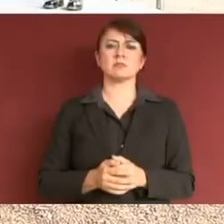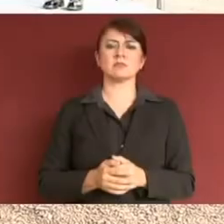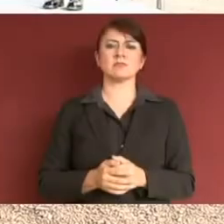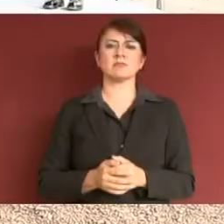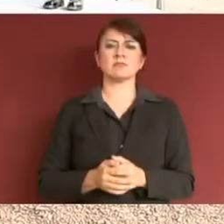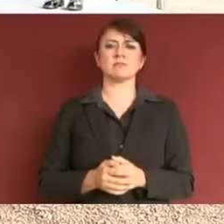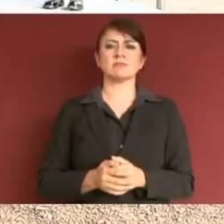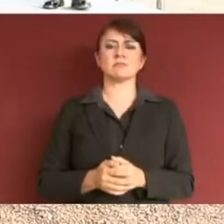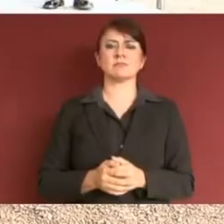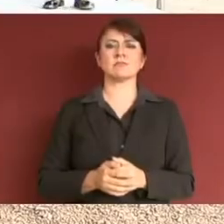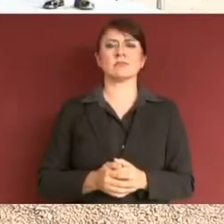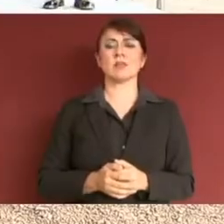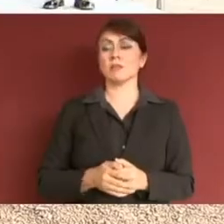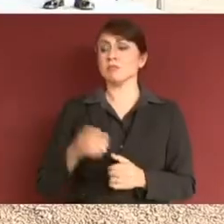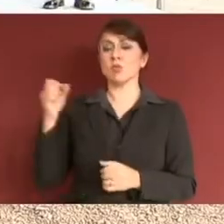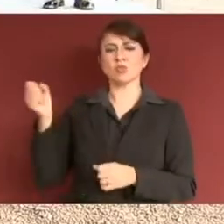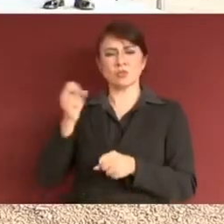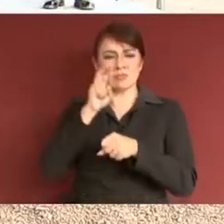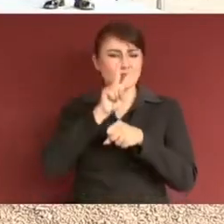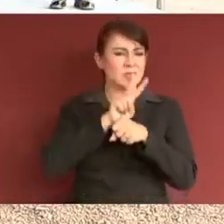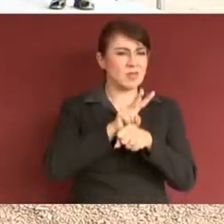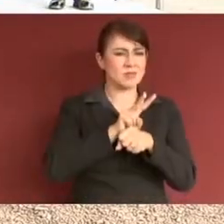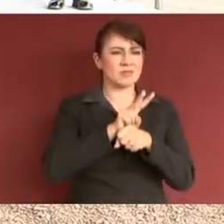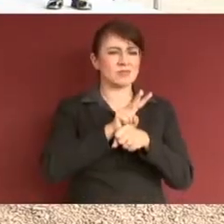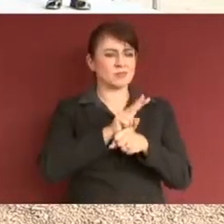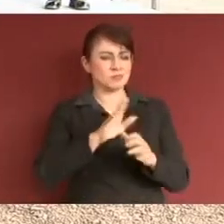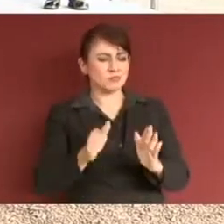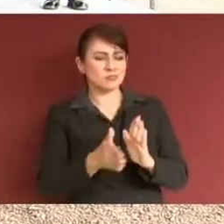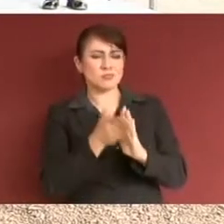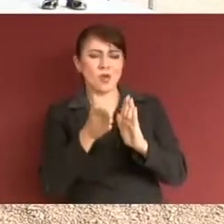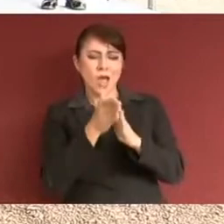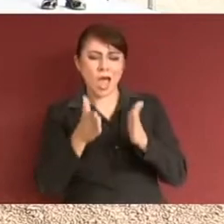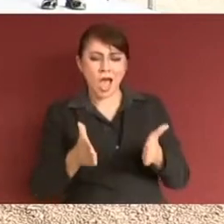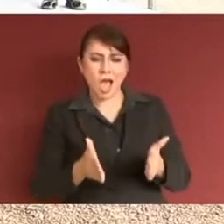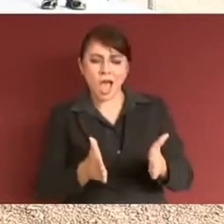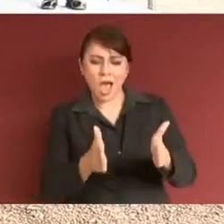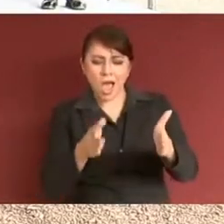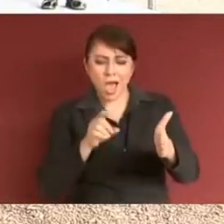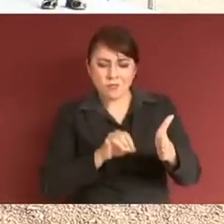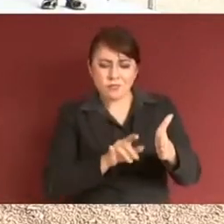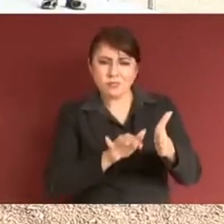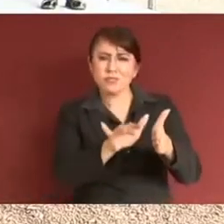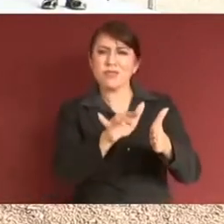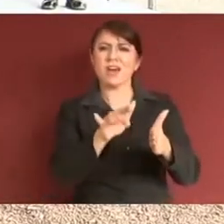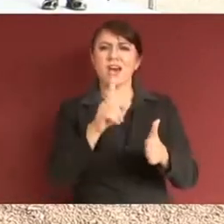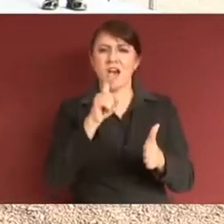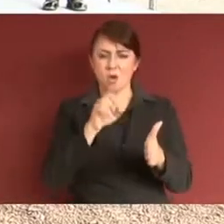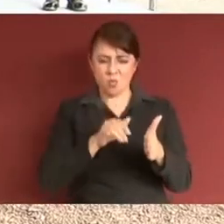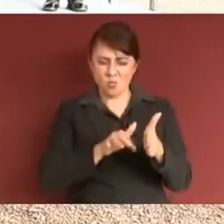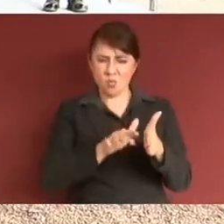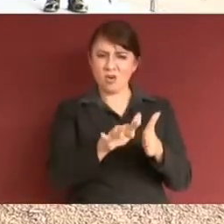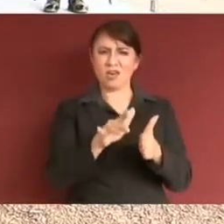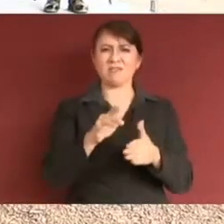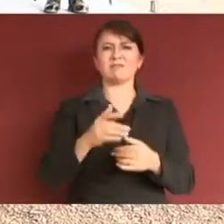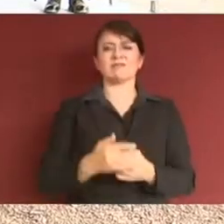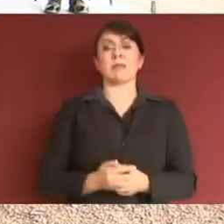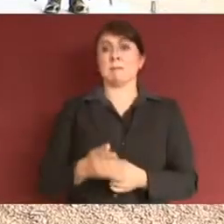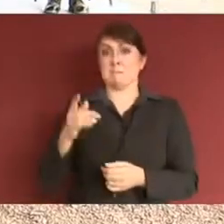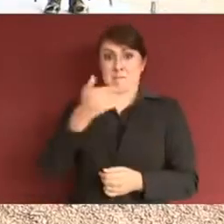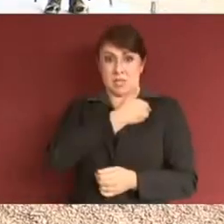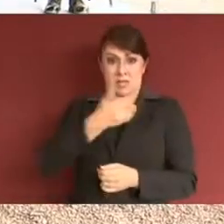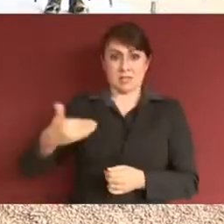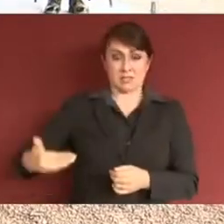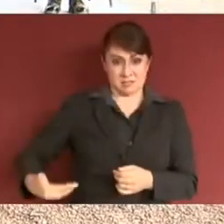Preside este evento, supervisión de obra Canal Centenario, el presidente constitucional de los Estados Unidos